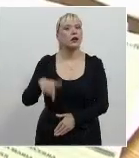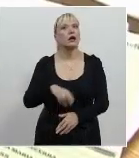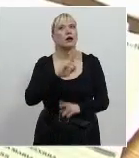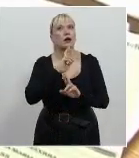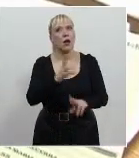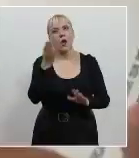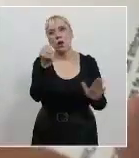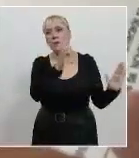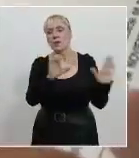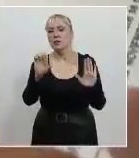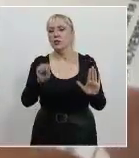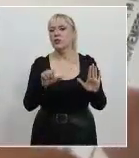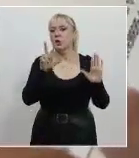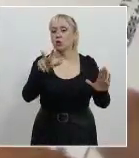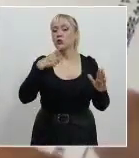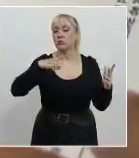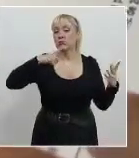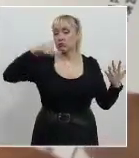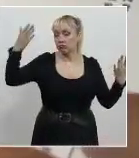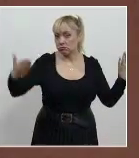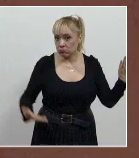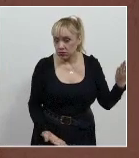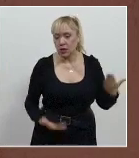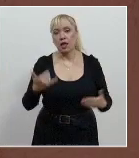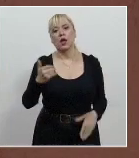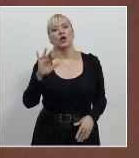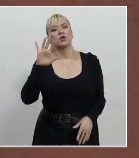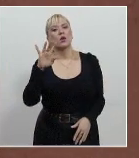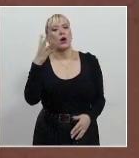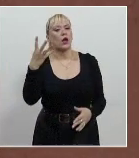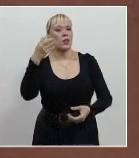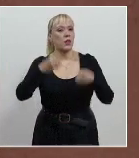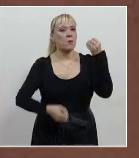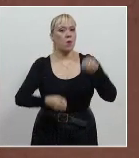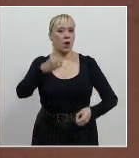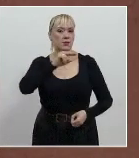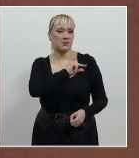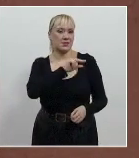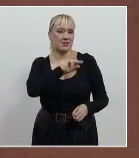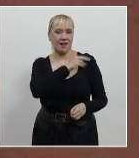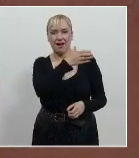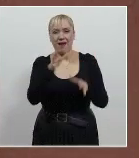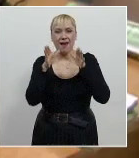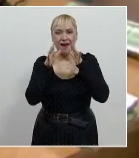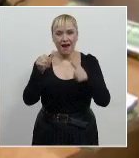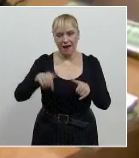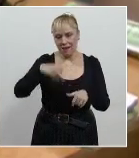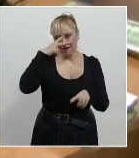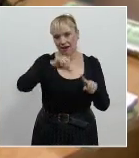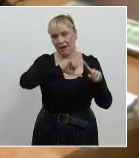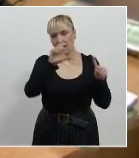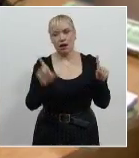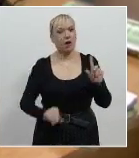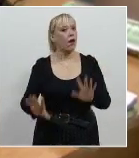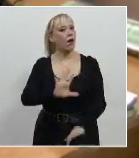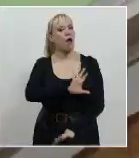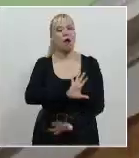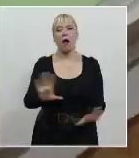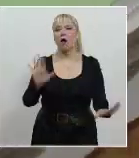resolvió 968 asuntos, mientras que los 54 tribunales unitarios agrarios que hay en el país concluyeron